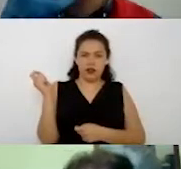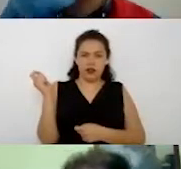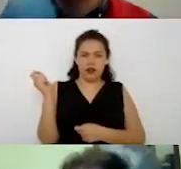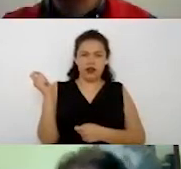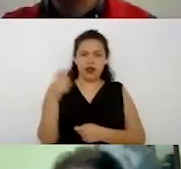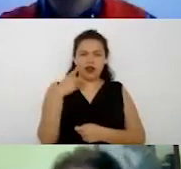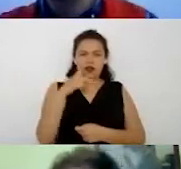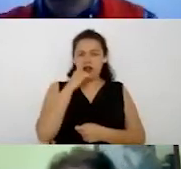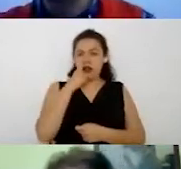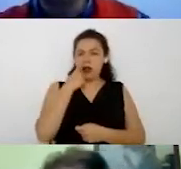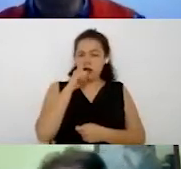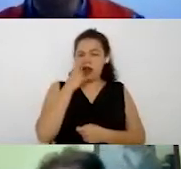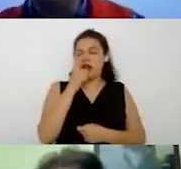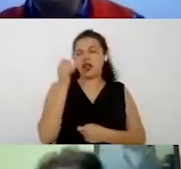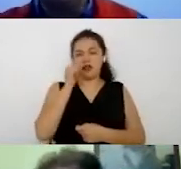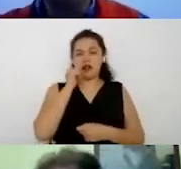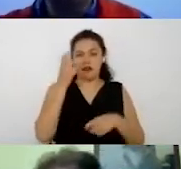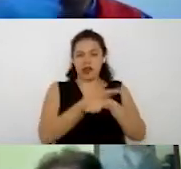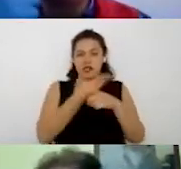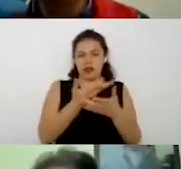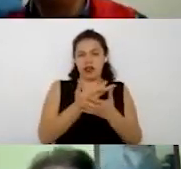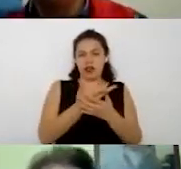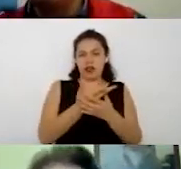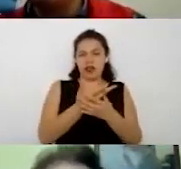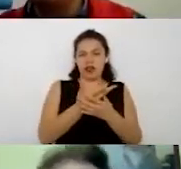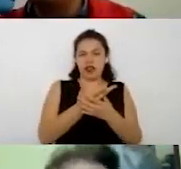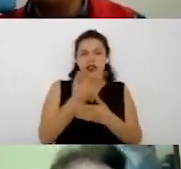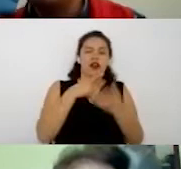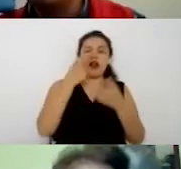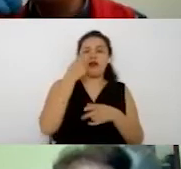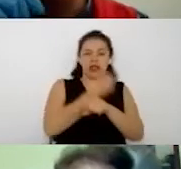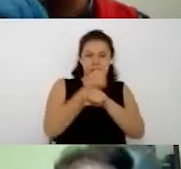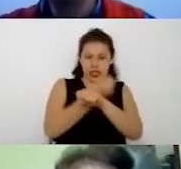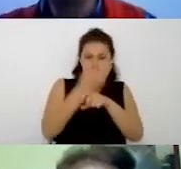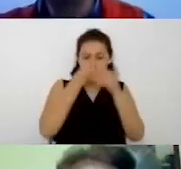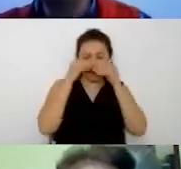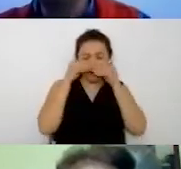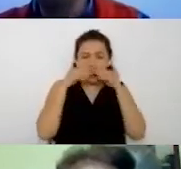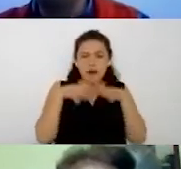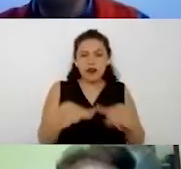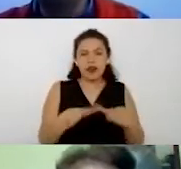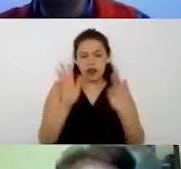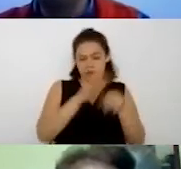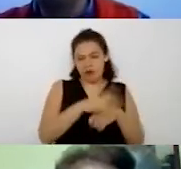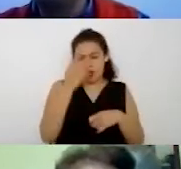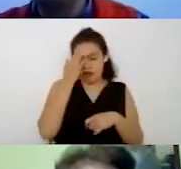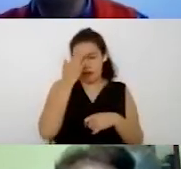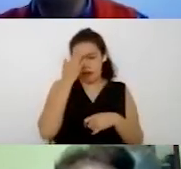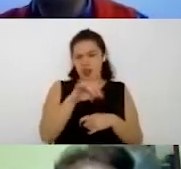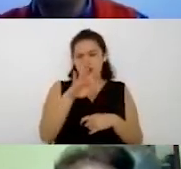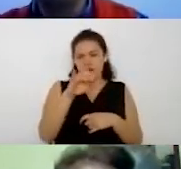nariz, se pican la nariz, ¿y qué pasa? Se vienen hemorragias nasales, que son conocidas más bien como